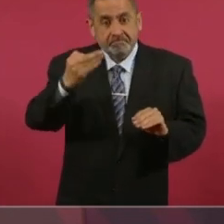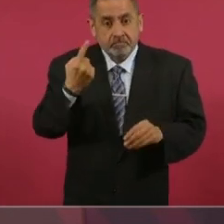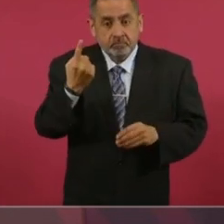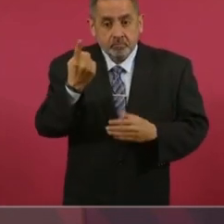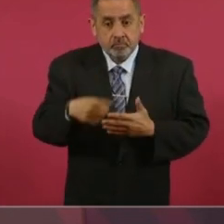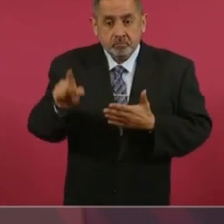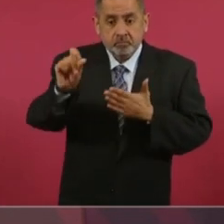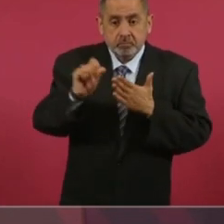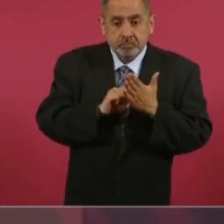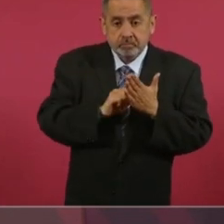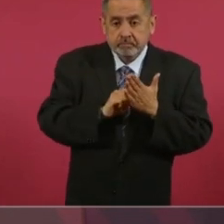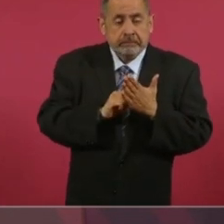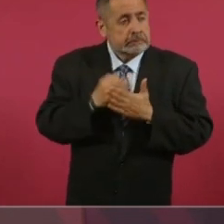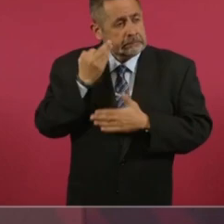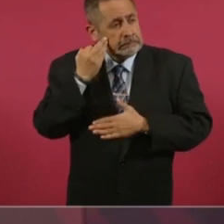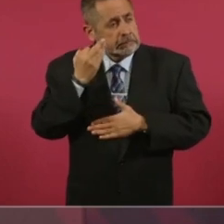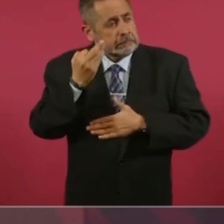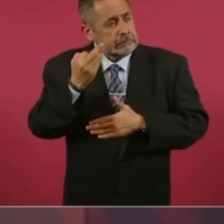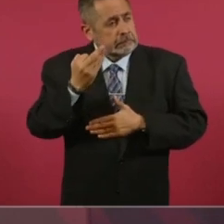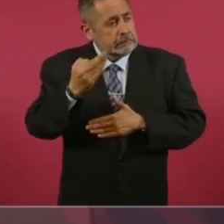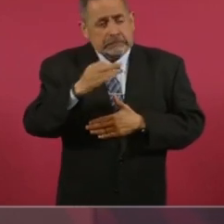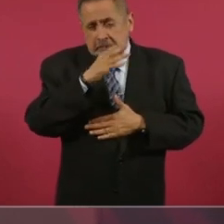1 mes